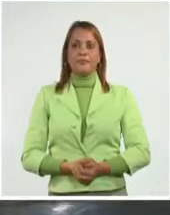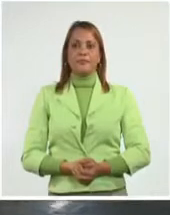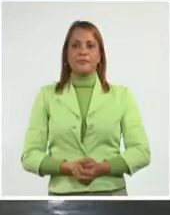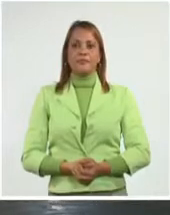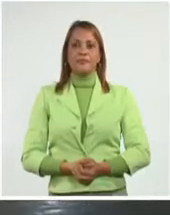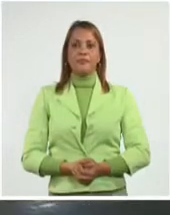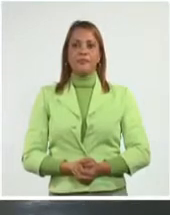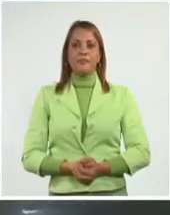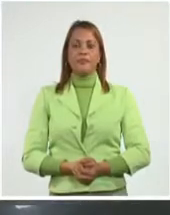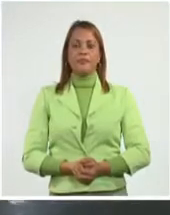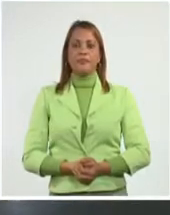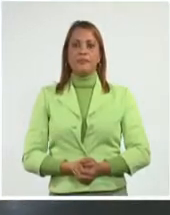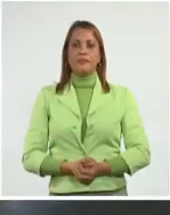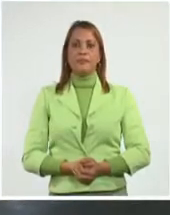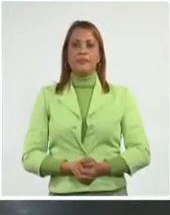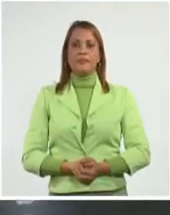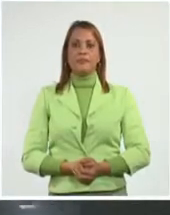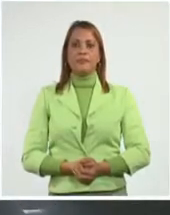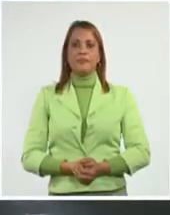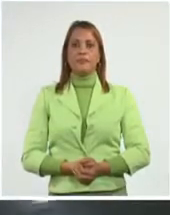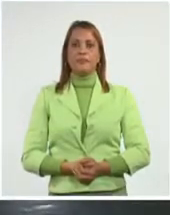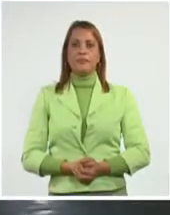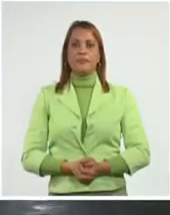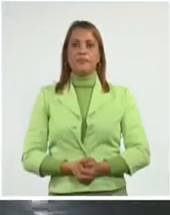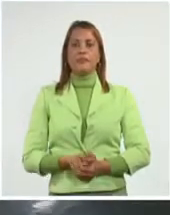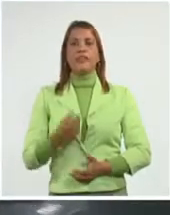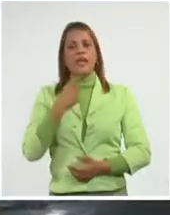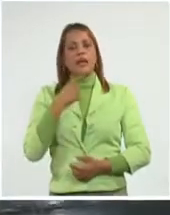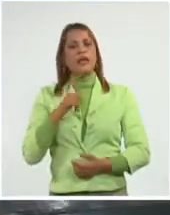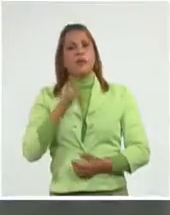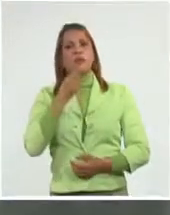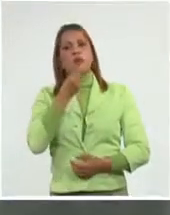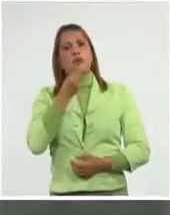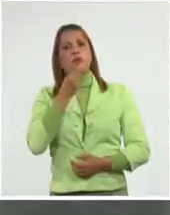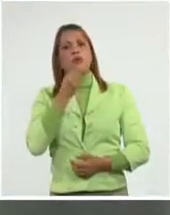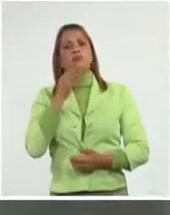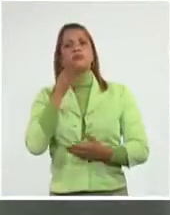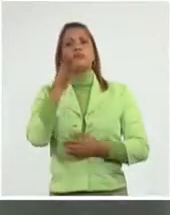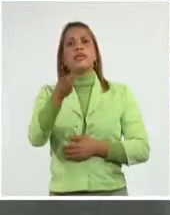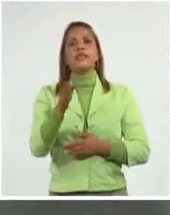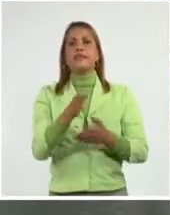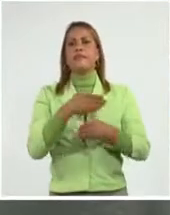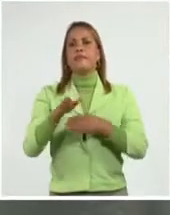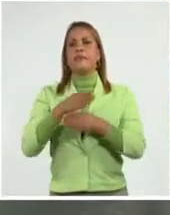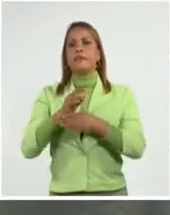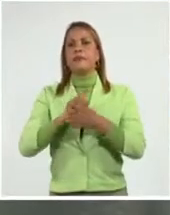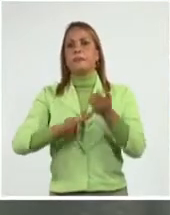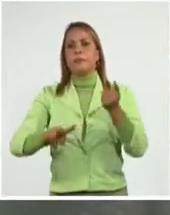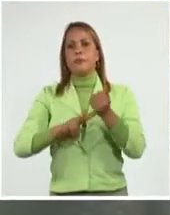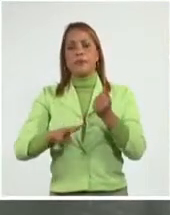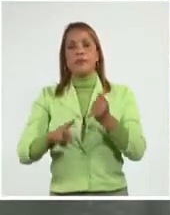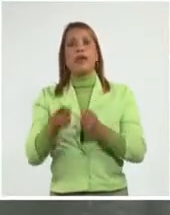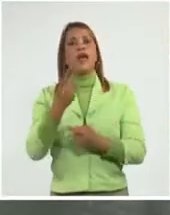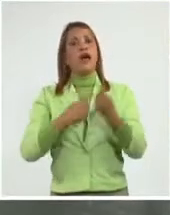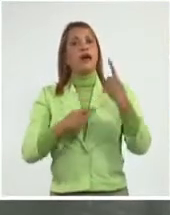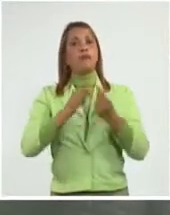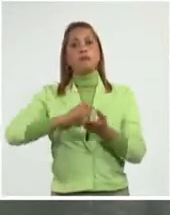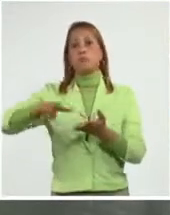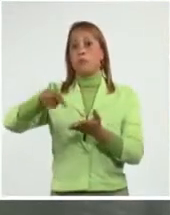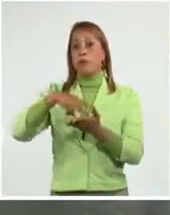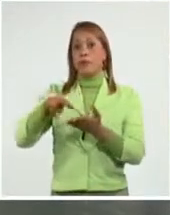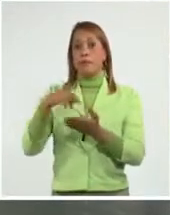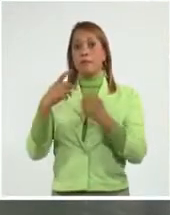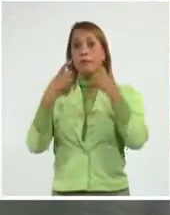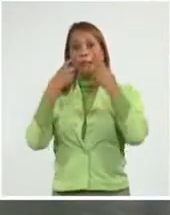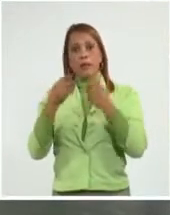Esta va a ser una gira en la que jóvenes figuras emergentes se van a poder estrenar en roles